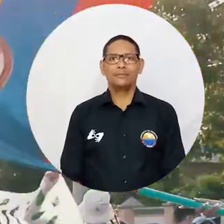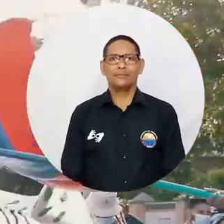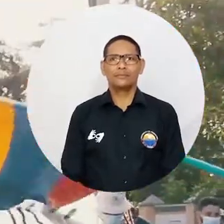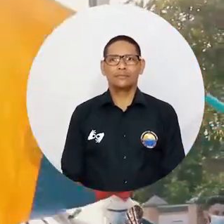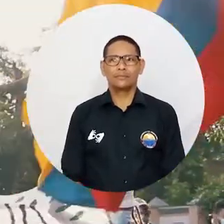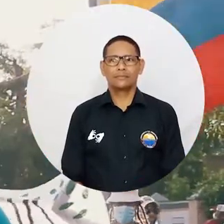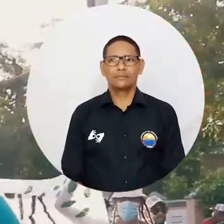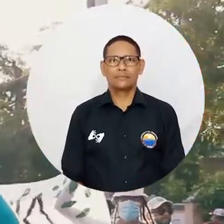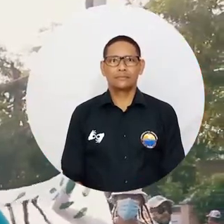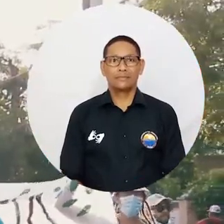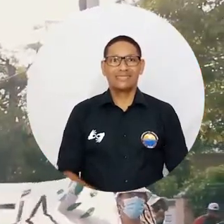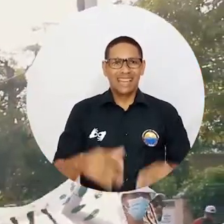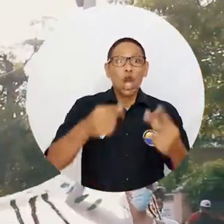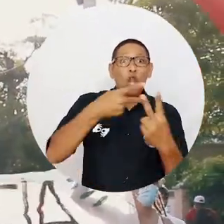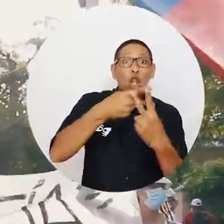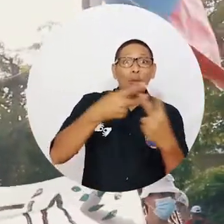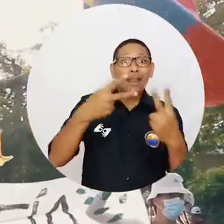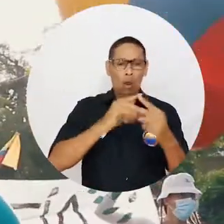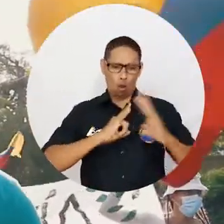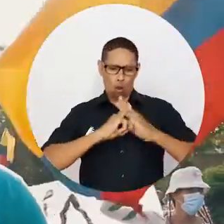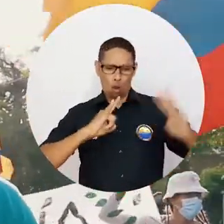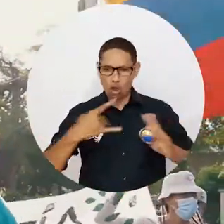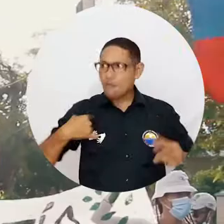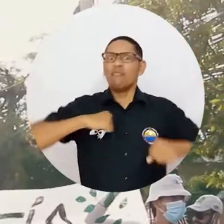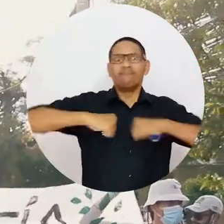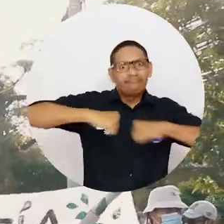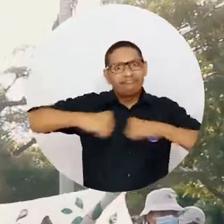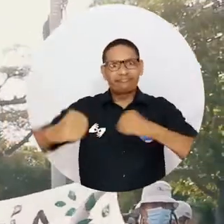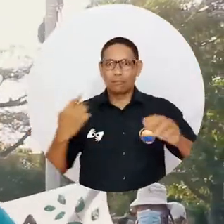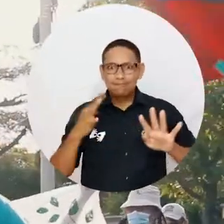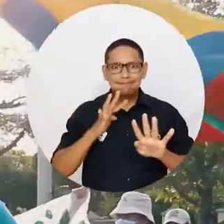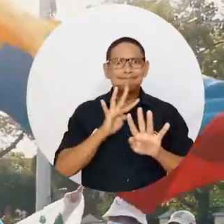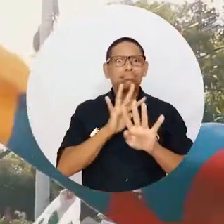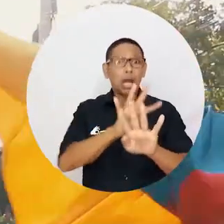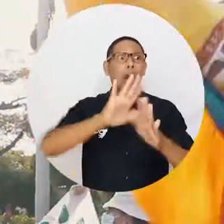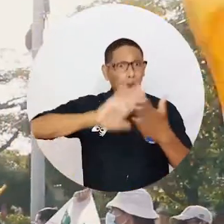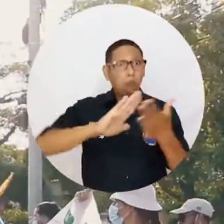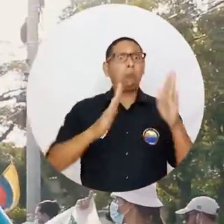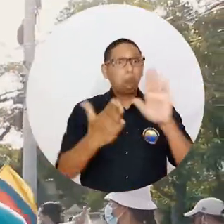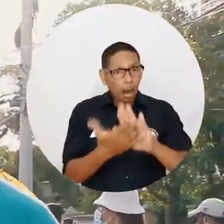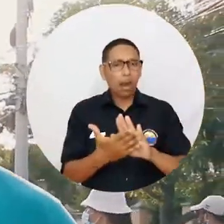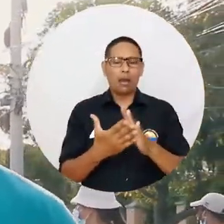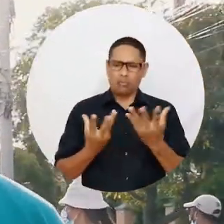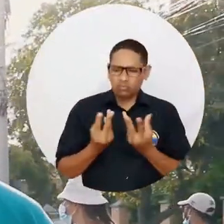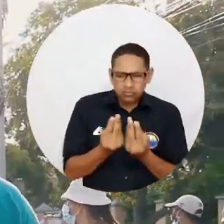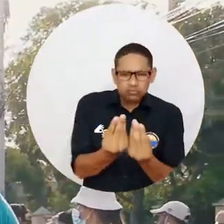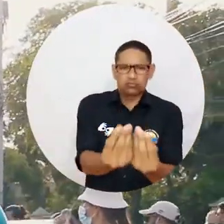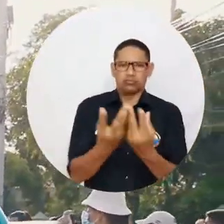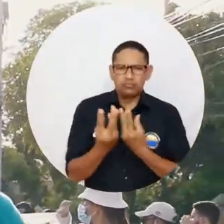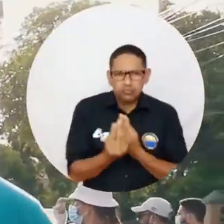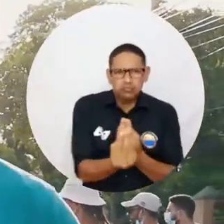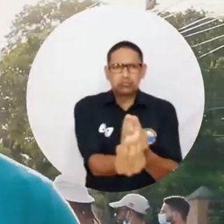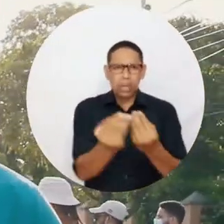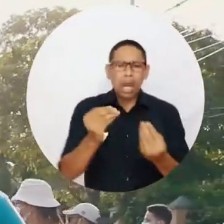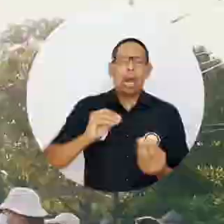La consigna de numeral Unimagdalena se moviliza se ha promovido de manera pacífica en cada jornada de lo que va de la